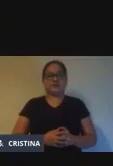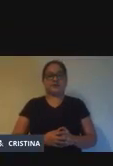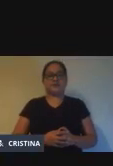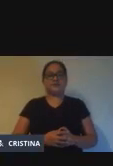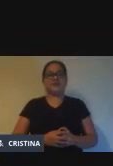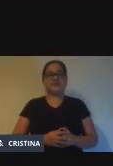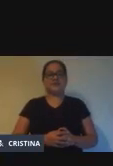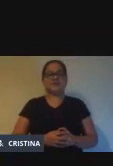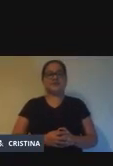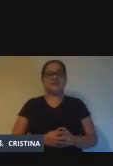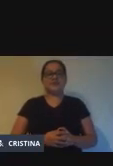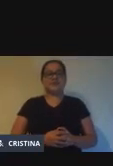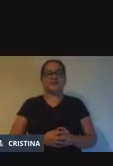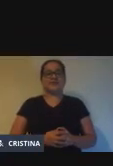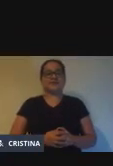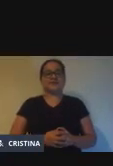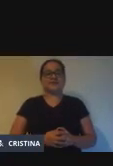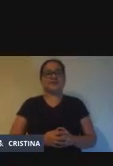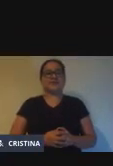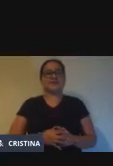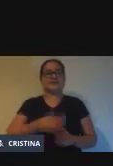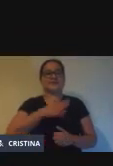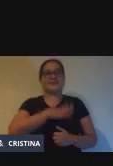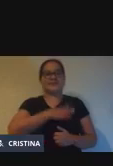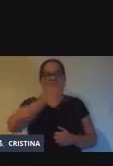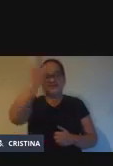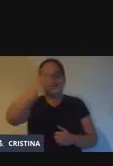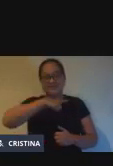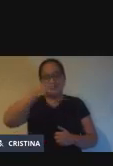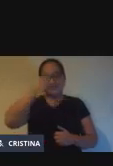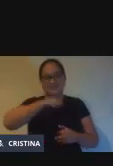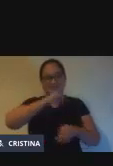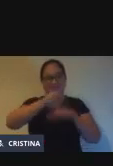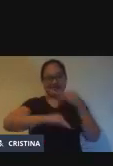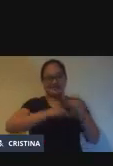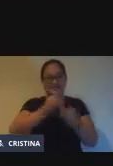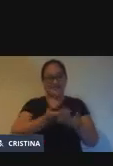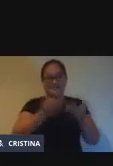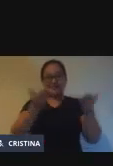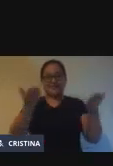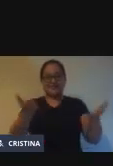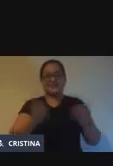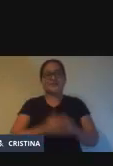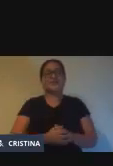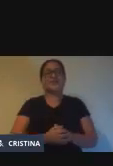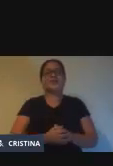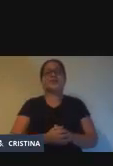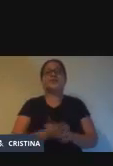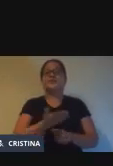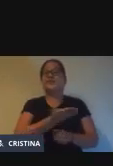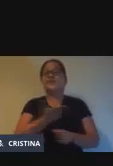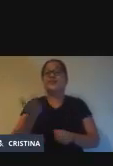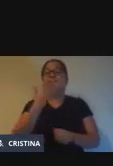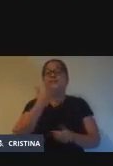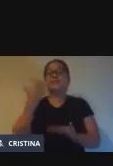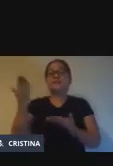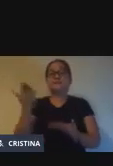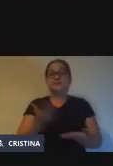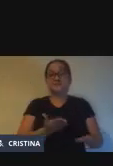Muy buenos días, muy buenas noches tengan todos y todas ustedes. Les damos la más cordial